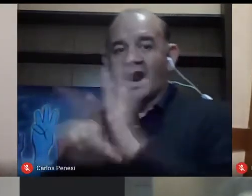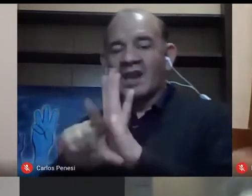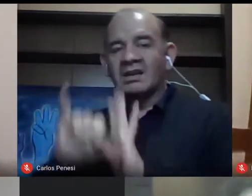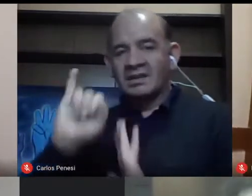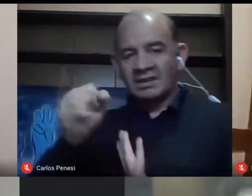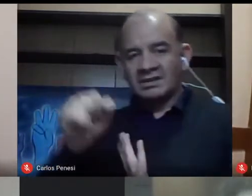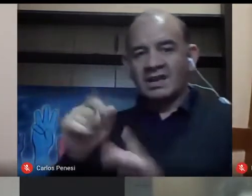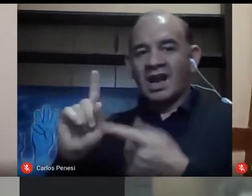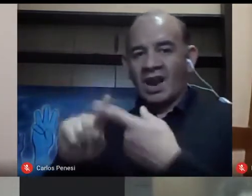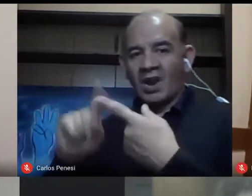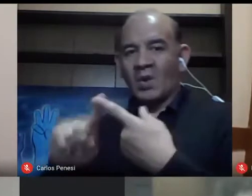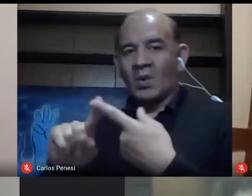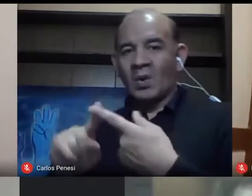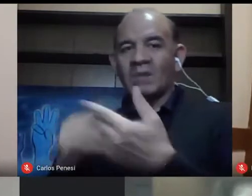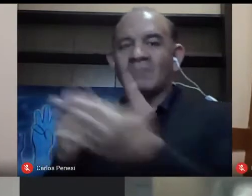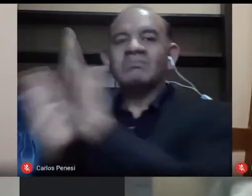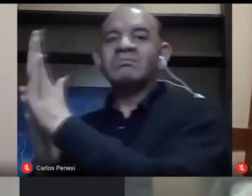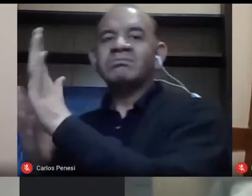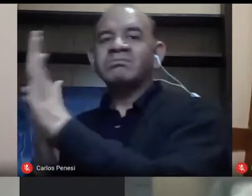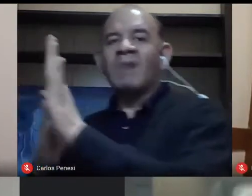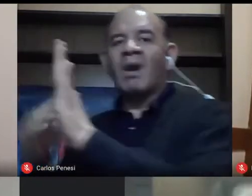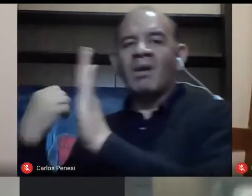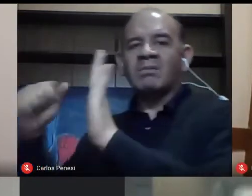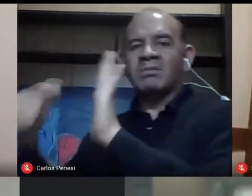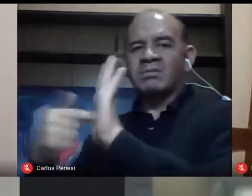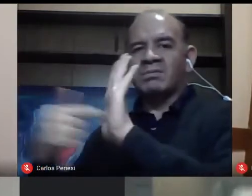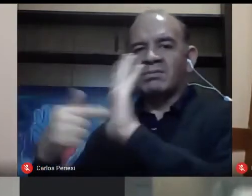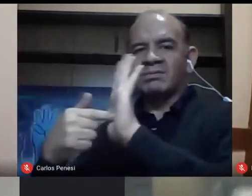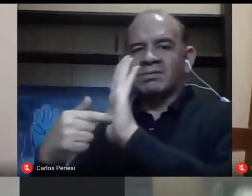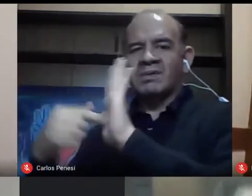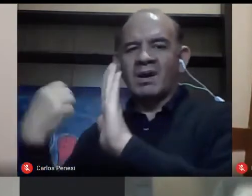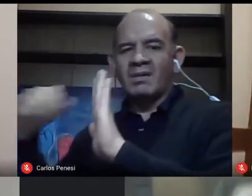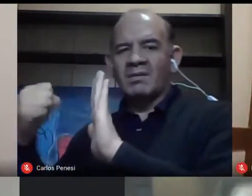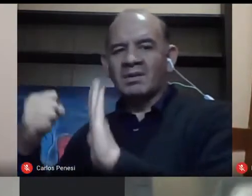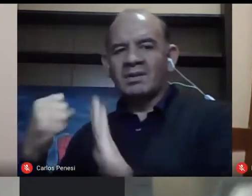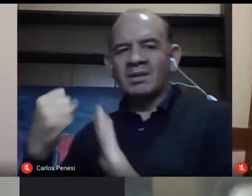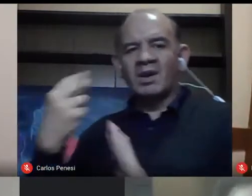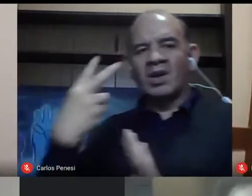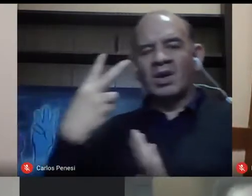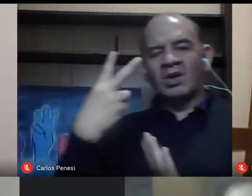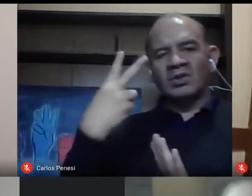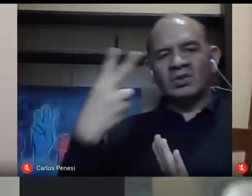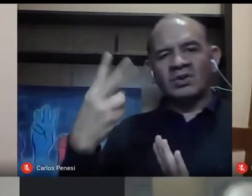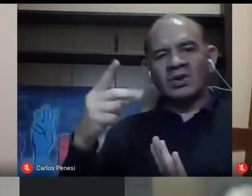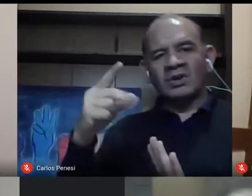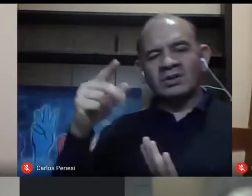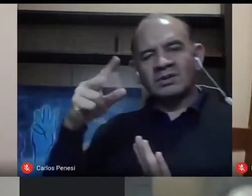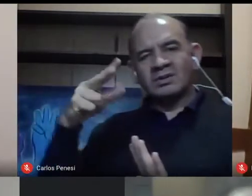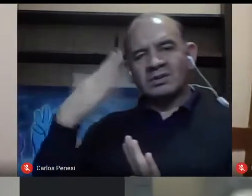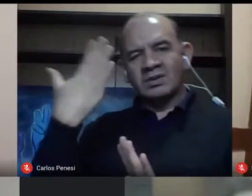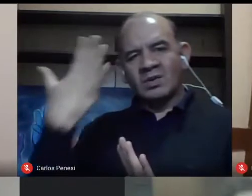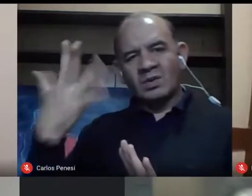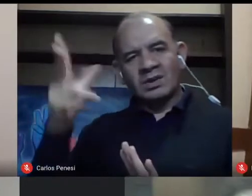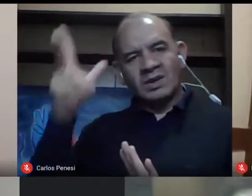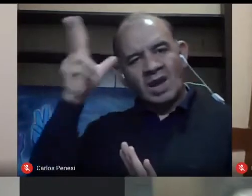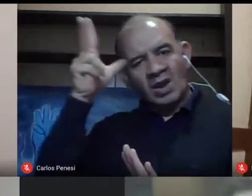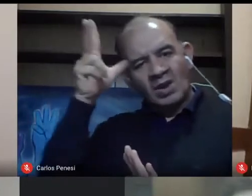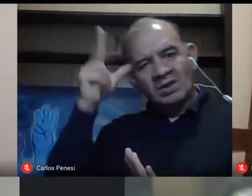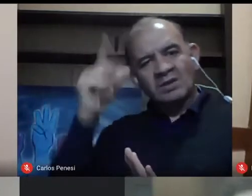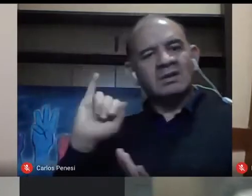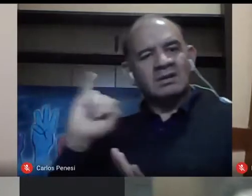tratado, el decreto reglamentario es el 258 del 2017, y la verdad que hasta